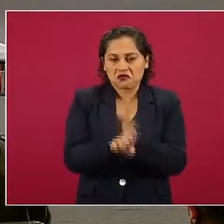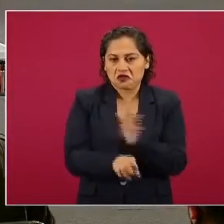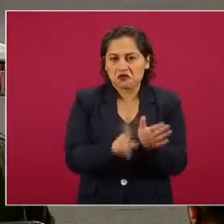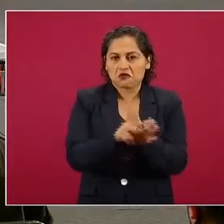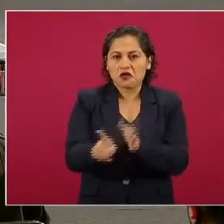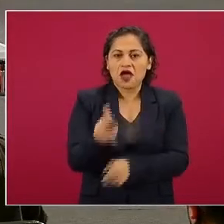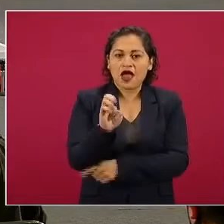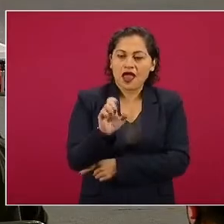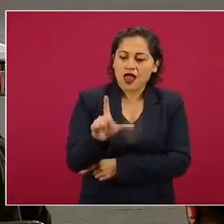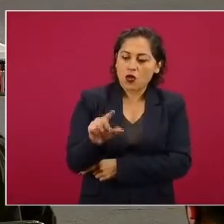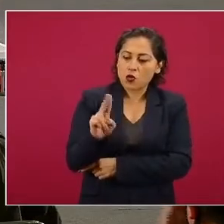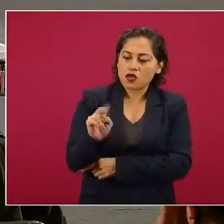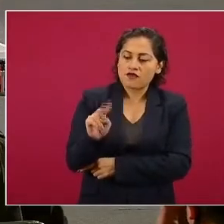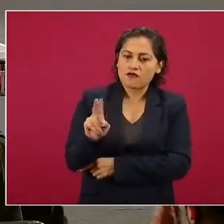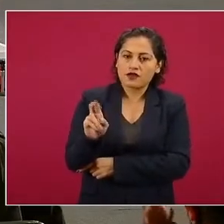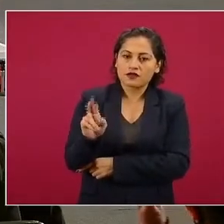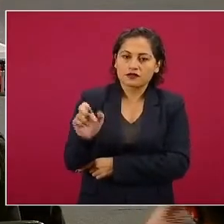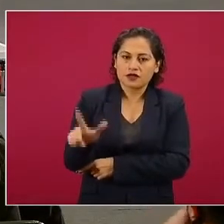Reforma,